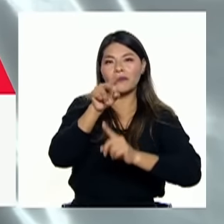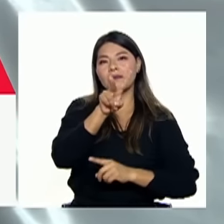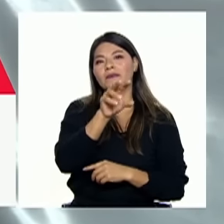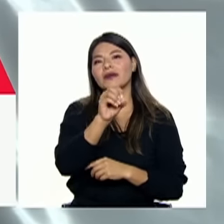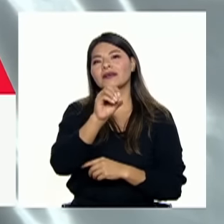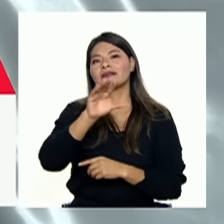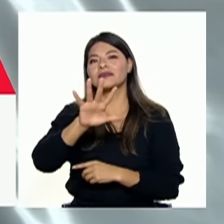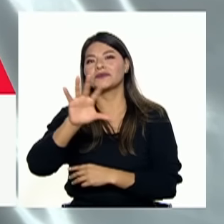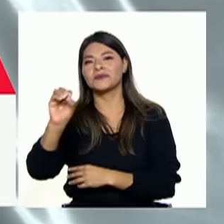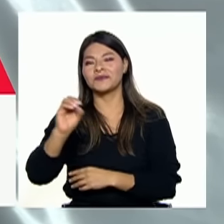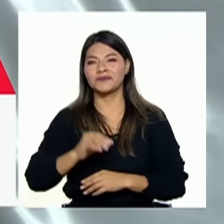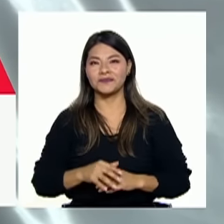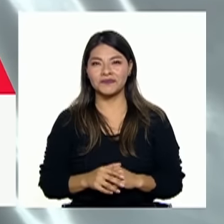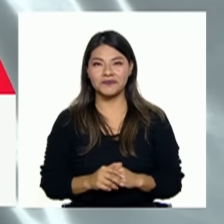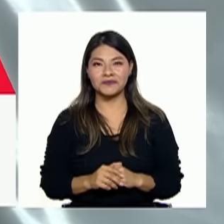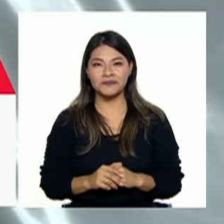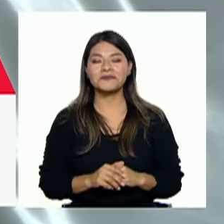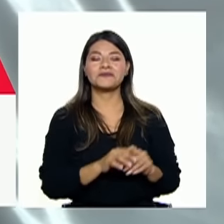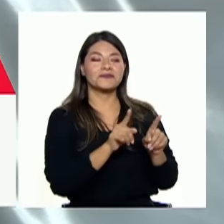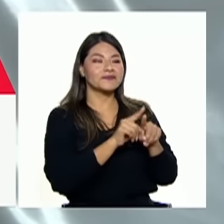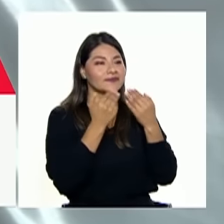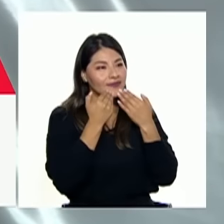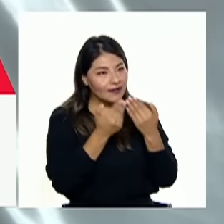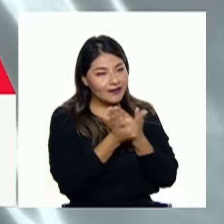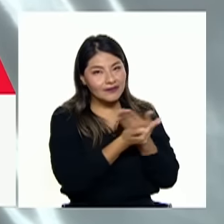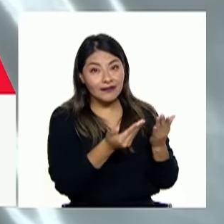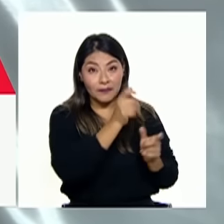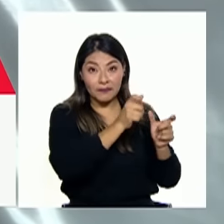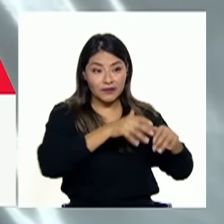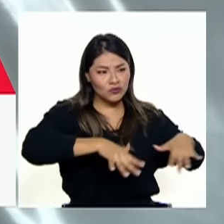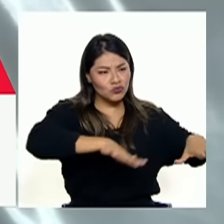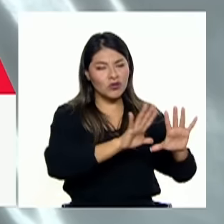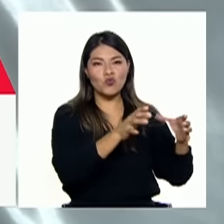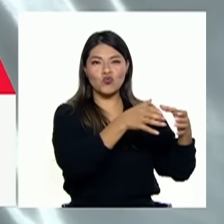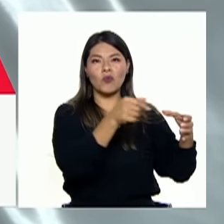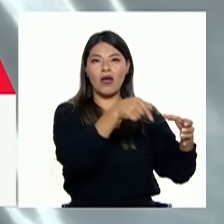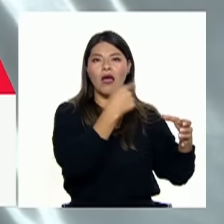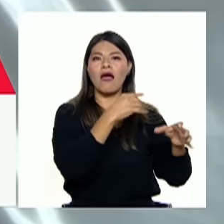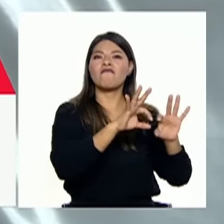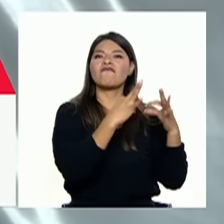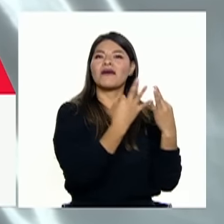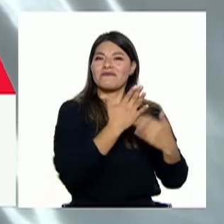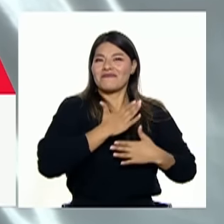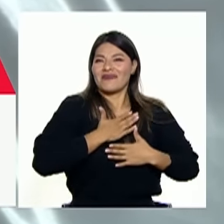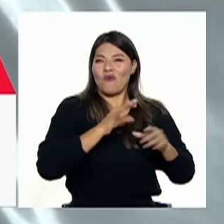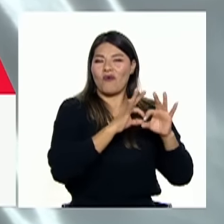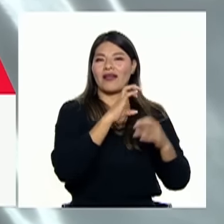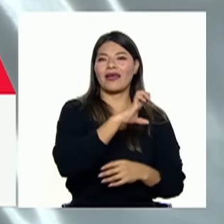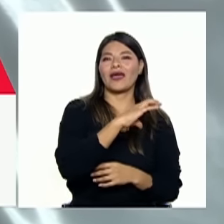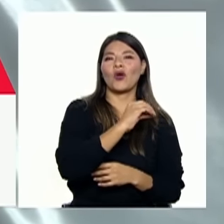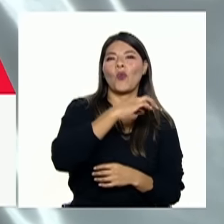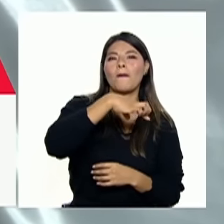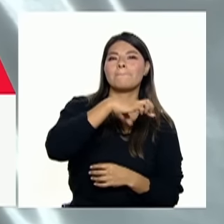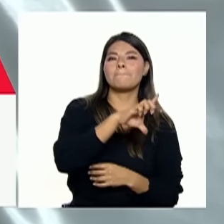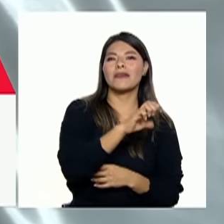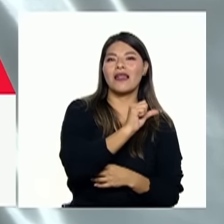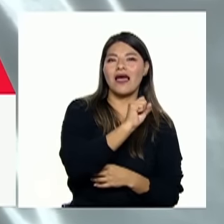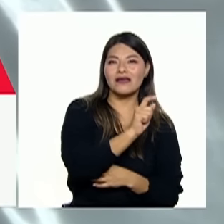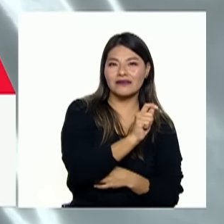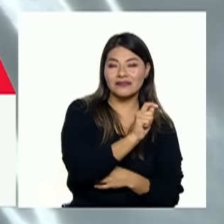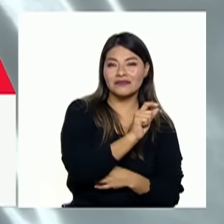Quiero también agradecer al gran equipo de mi familia Coplast por